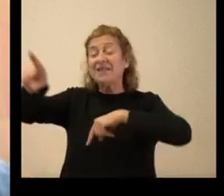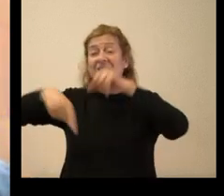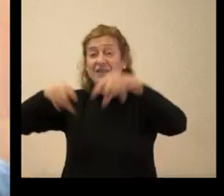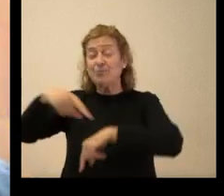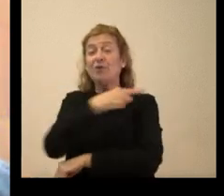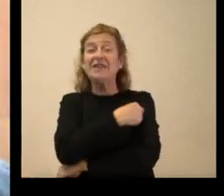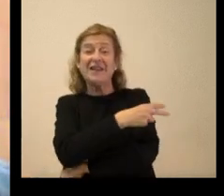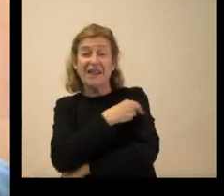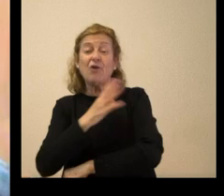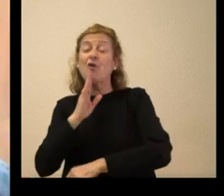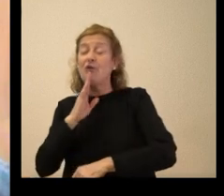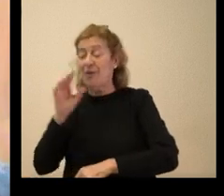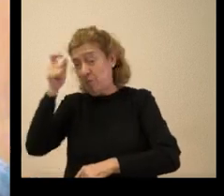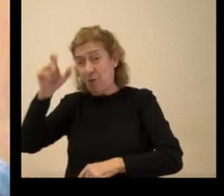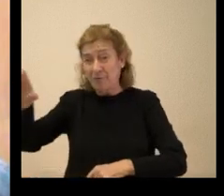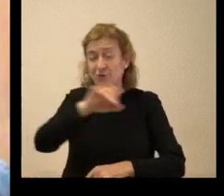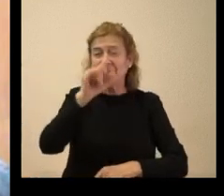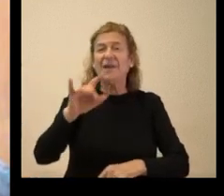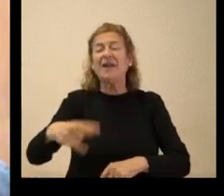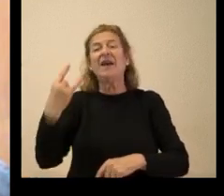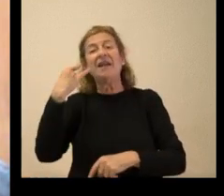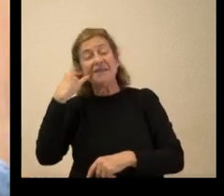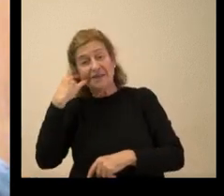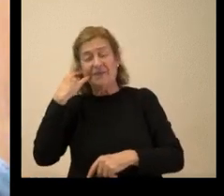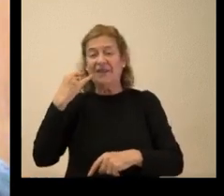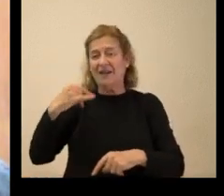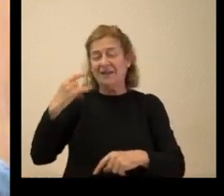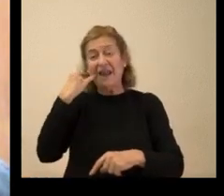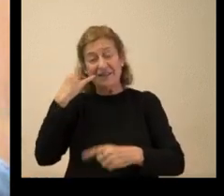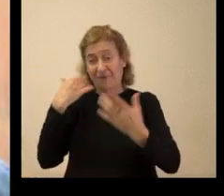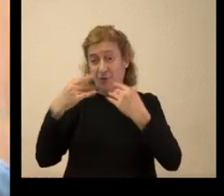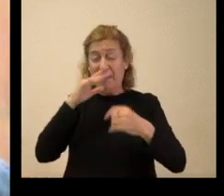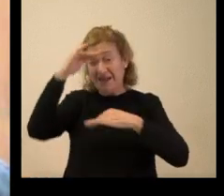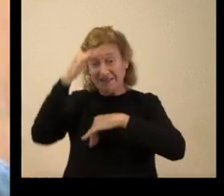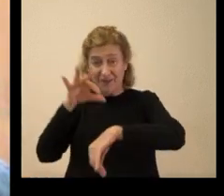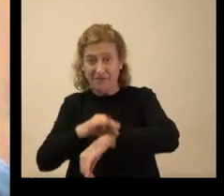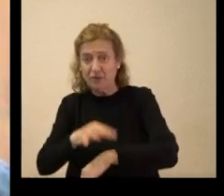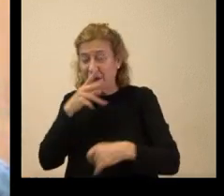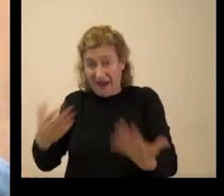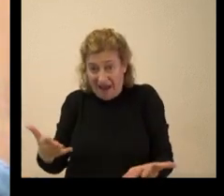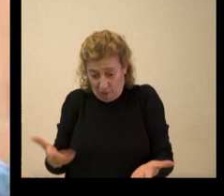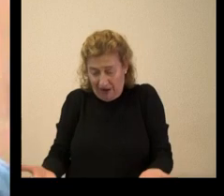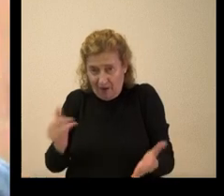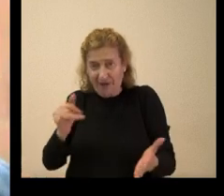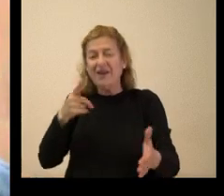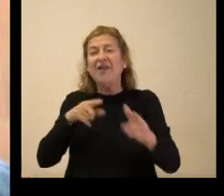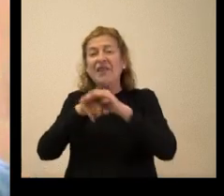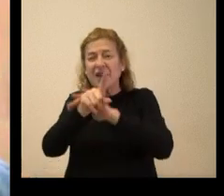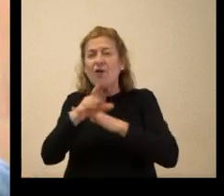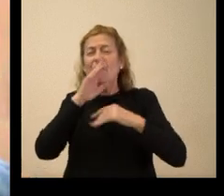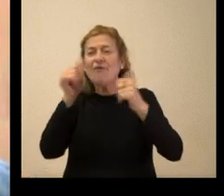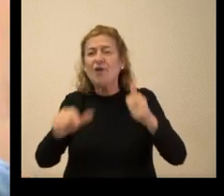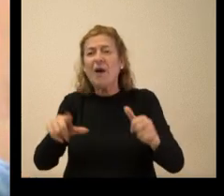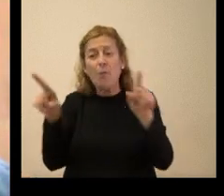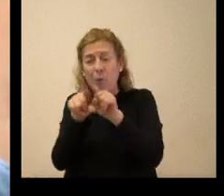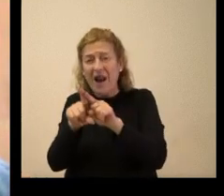a las cabeceras de comarca y la teleasistencia están ya en vigor plenamente en vigor y desarrollándose de esta manera en idénticos